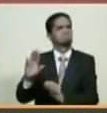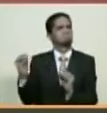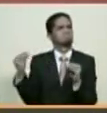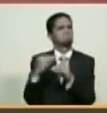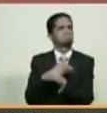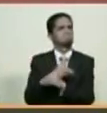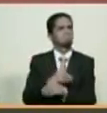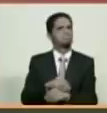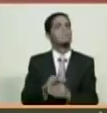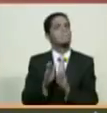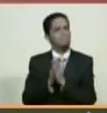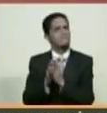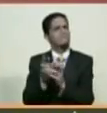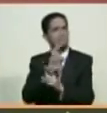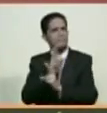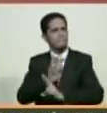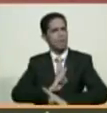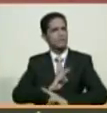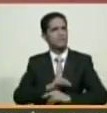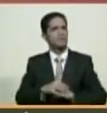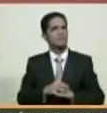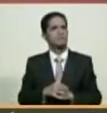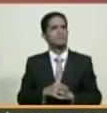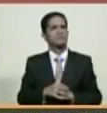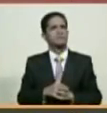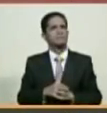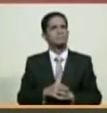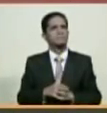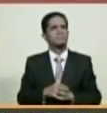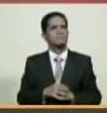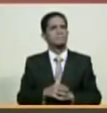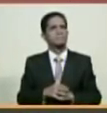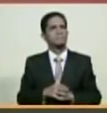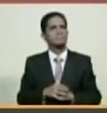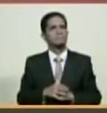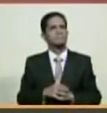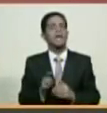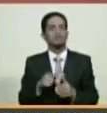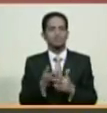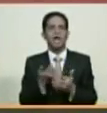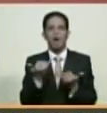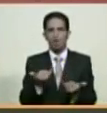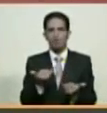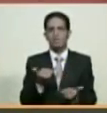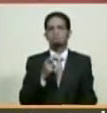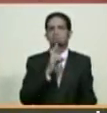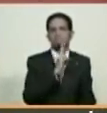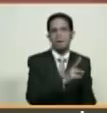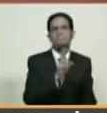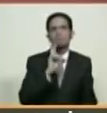responden entonces ante ACNUR? Con mucho gusto contestaremos las preguntas a tu lugar.